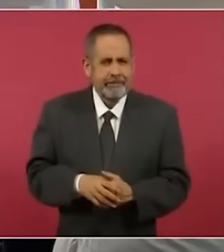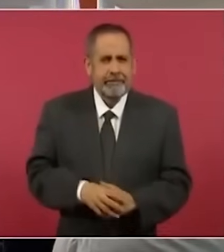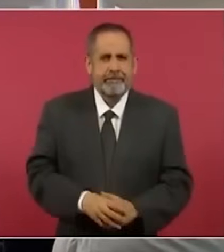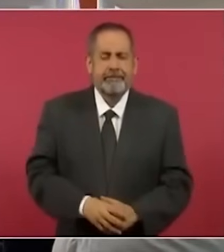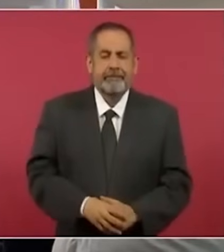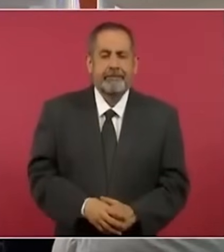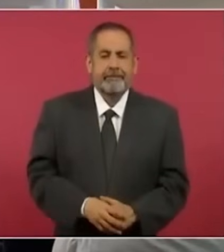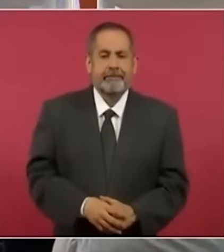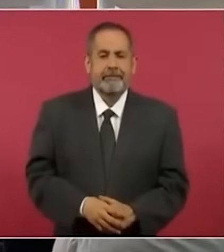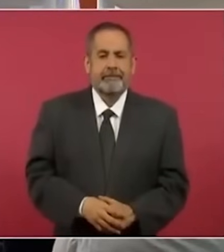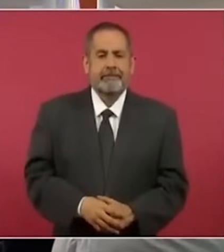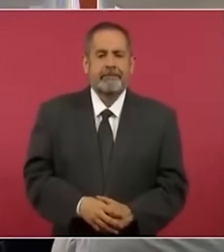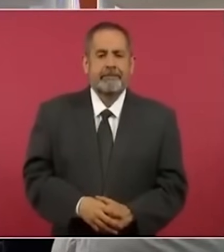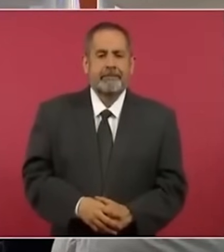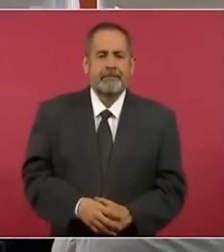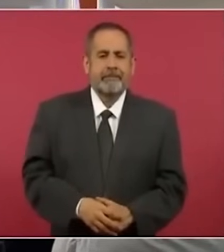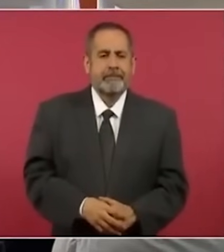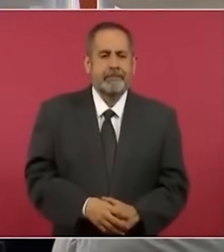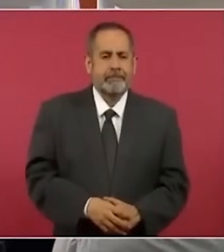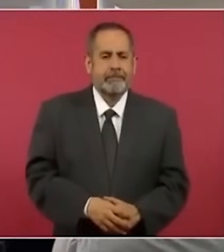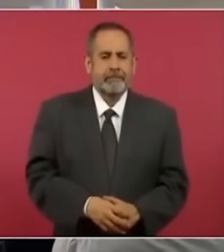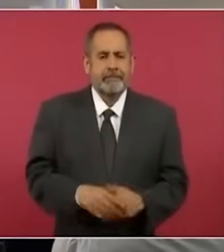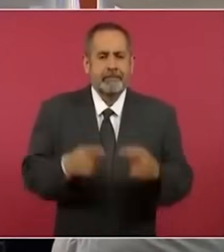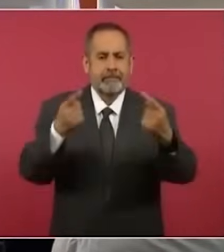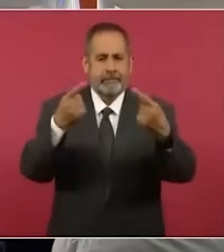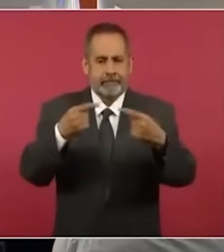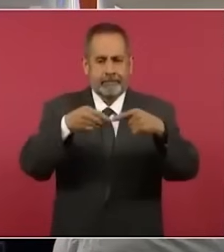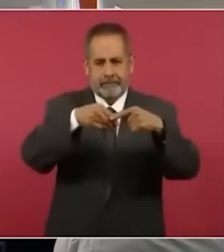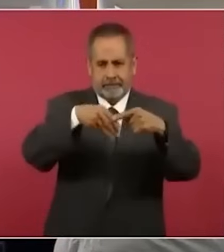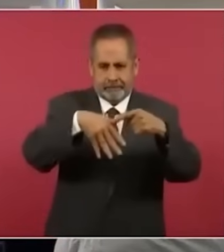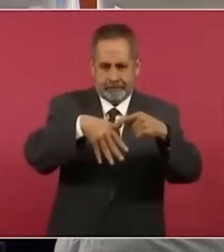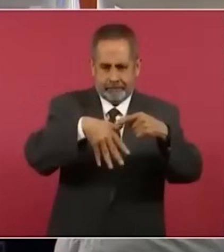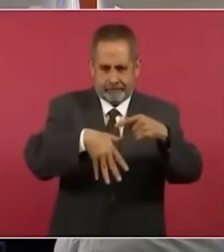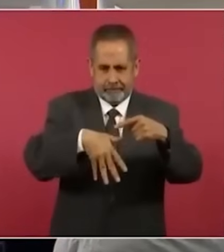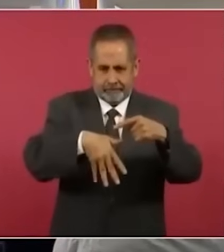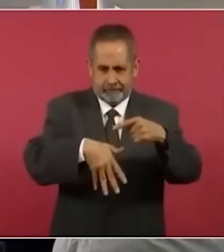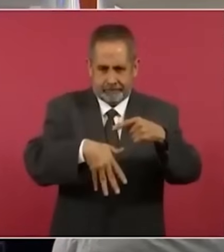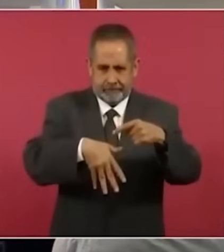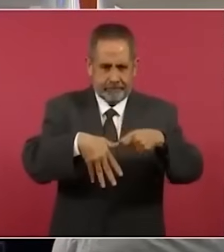Bueno. Todos los demás son direcciones generales. Y ya dependen, miren.